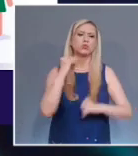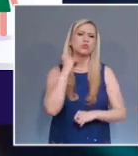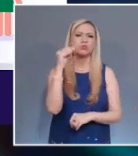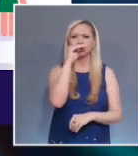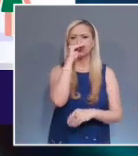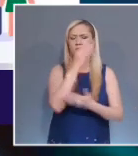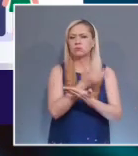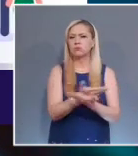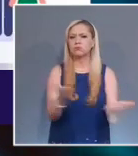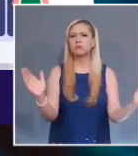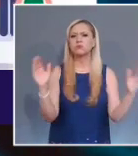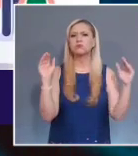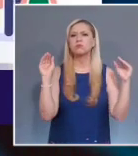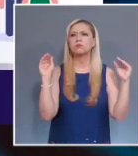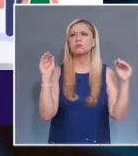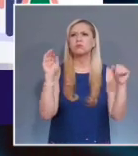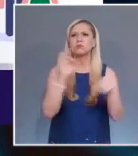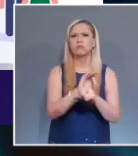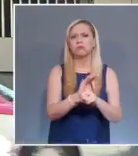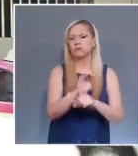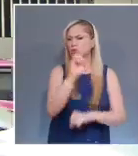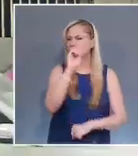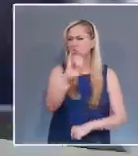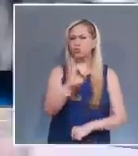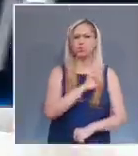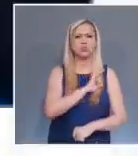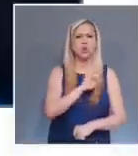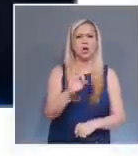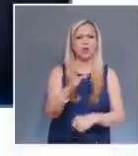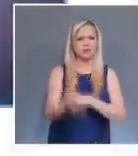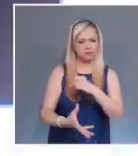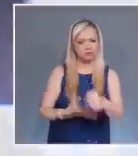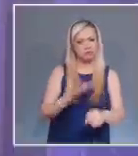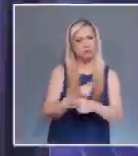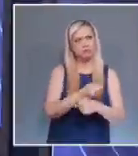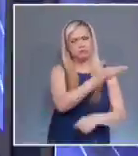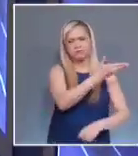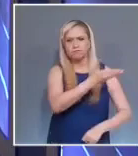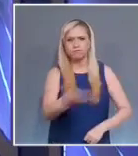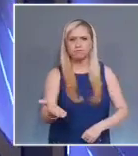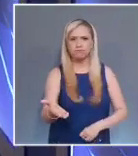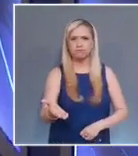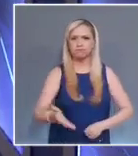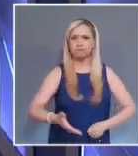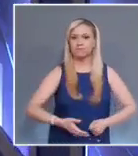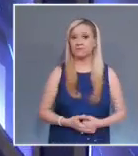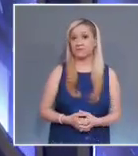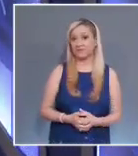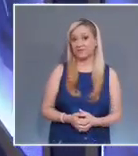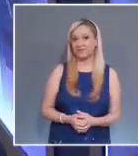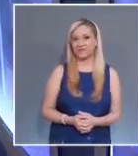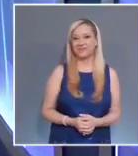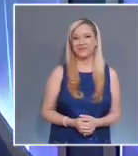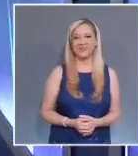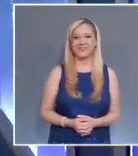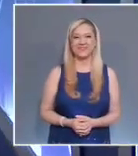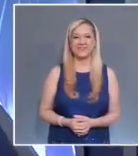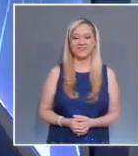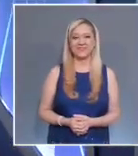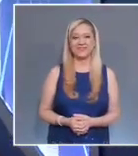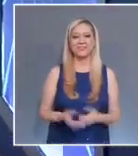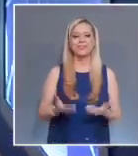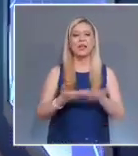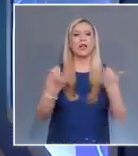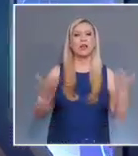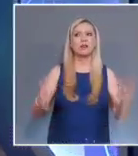exigir su reparación. Un pleno regional estableció